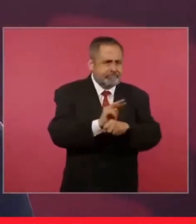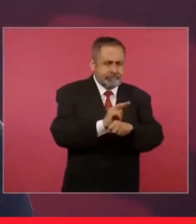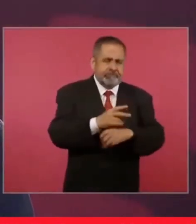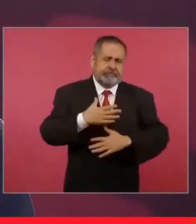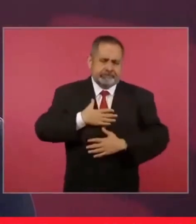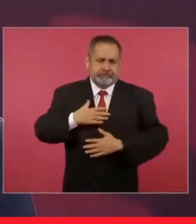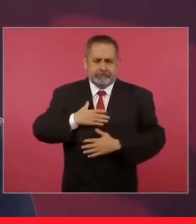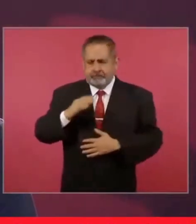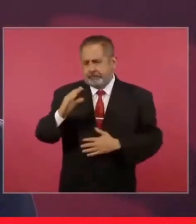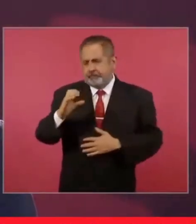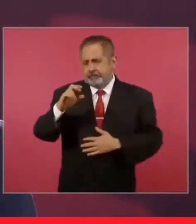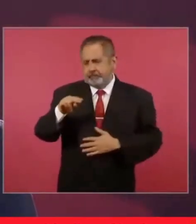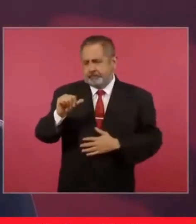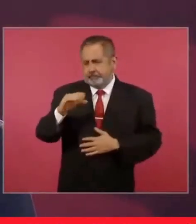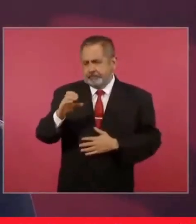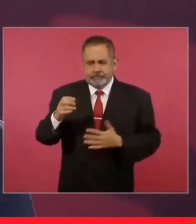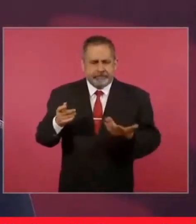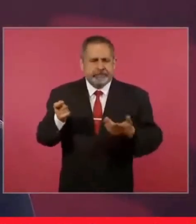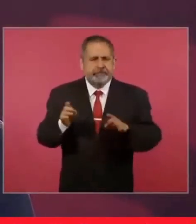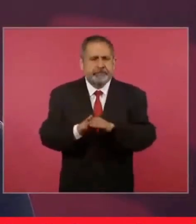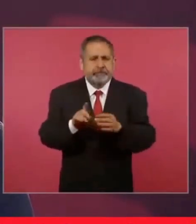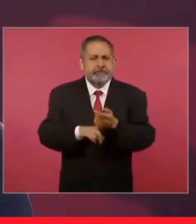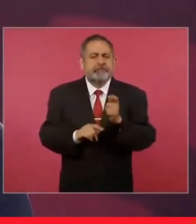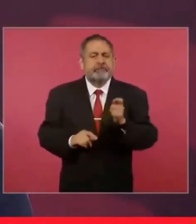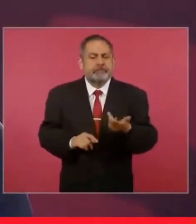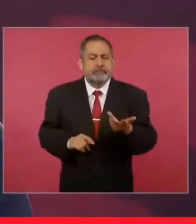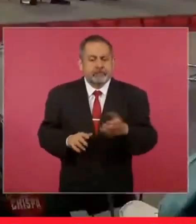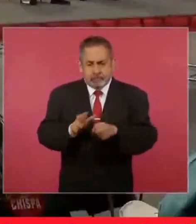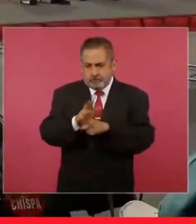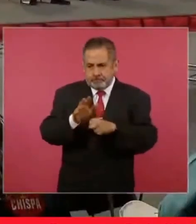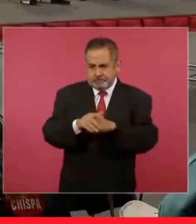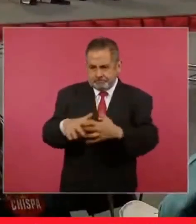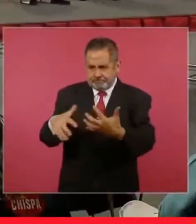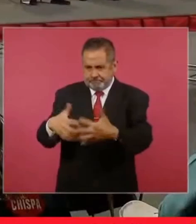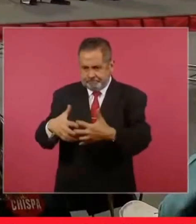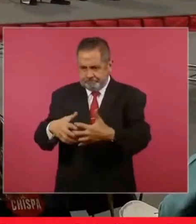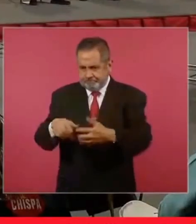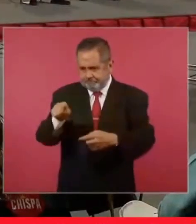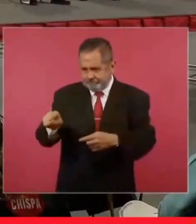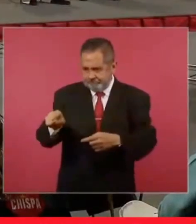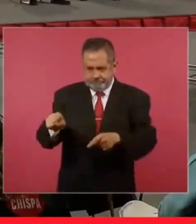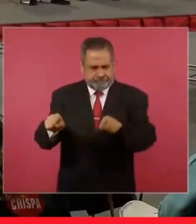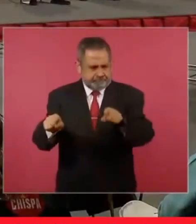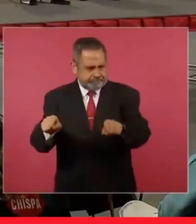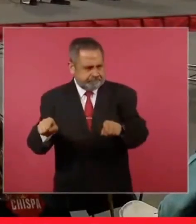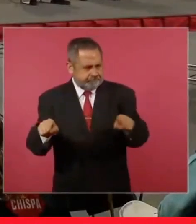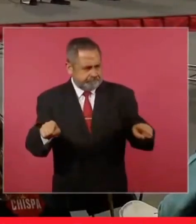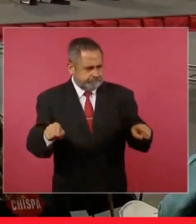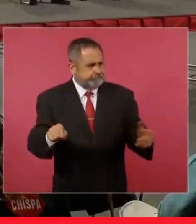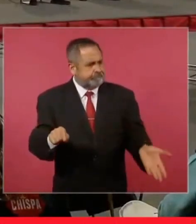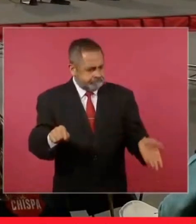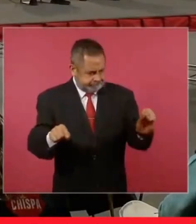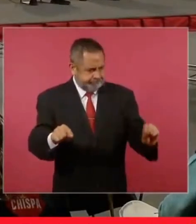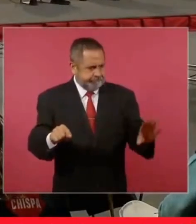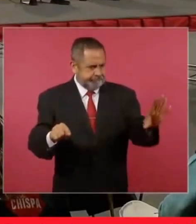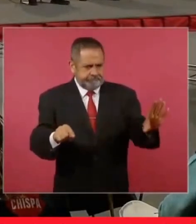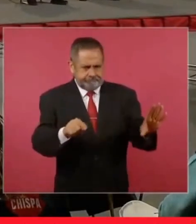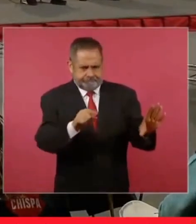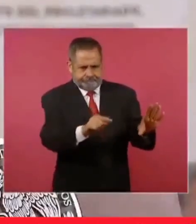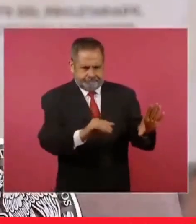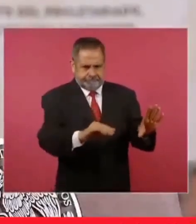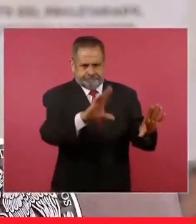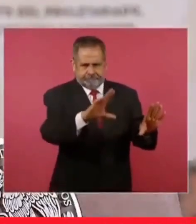SENACE, definimos qué generadores deben de estar en servicio, deben de estar disponibles, cuáles pueden